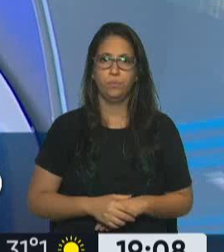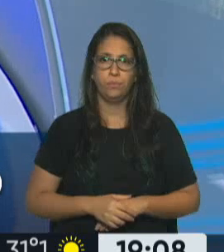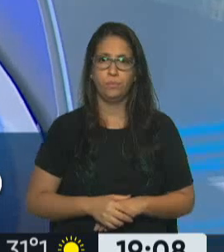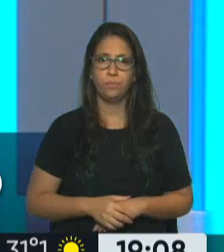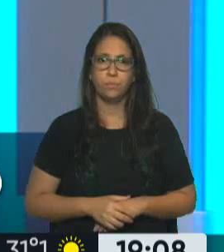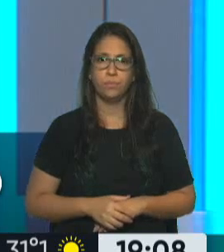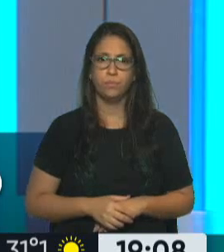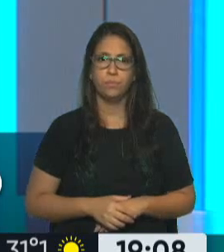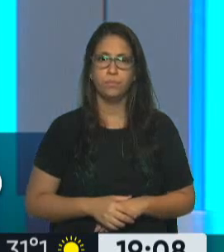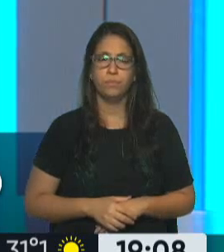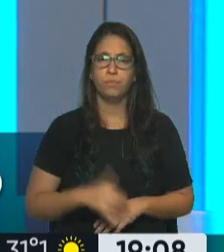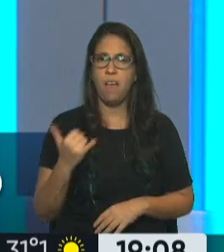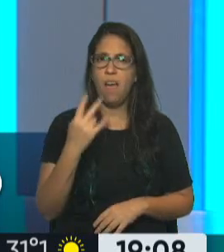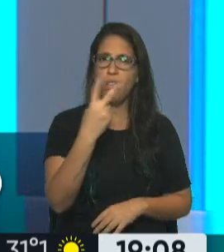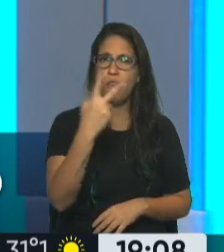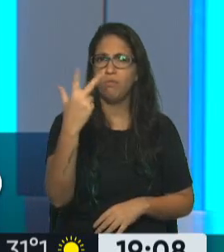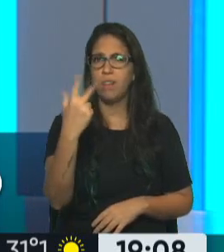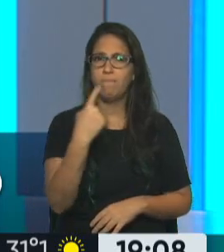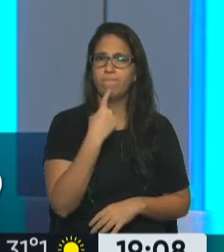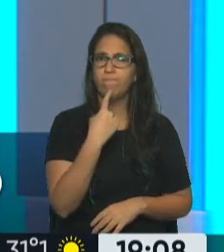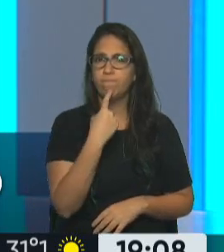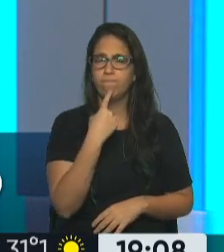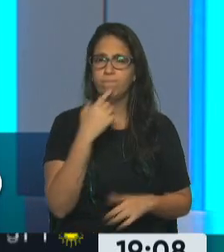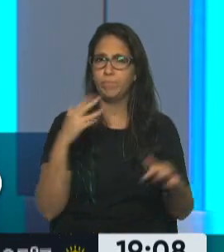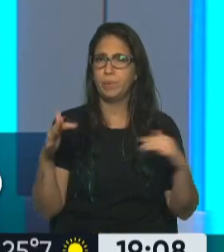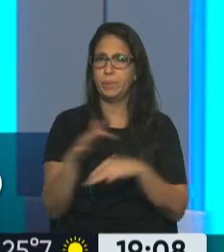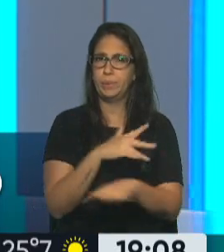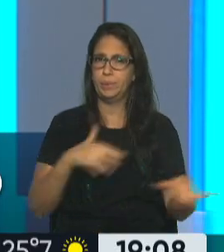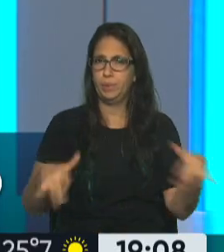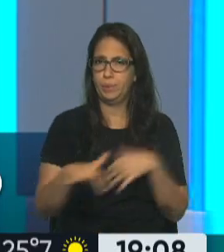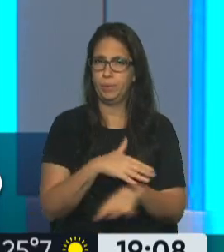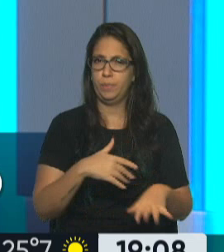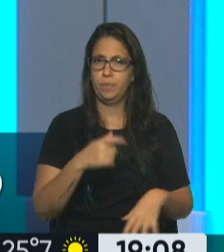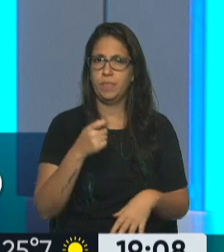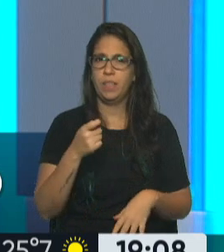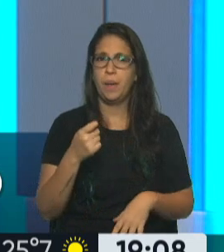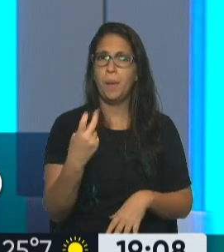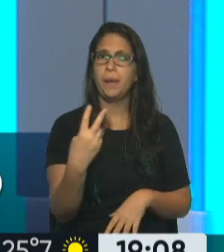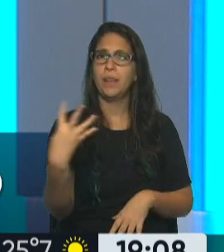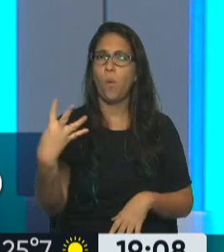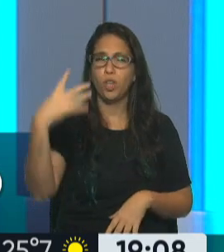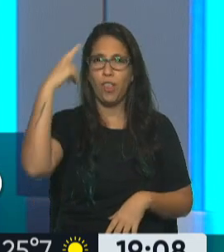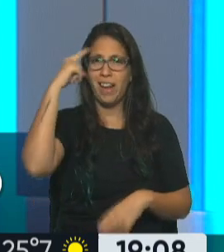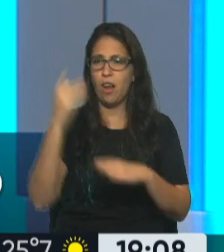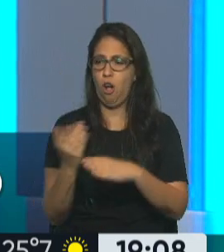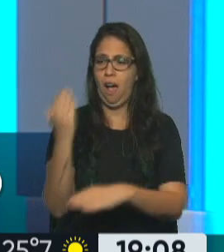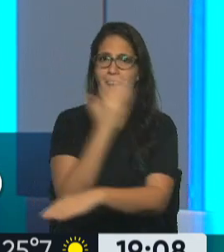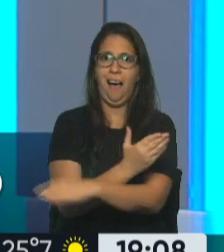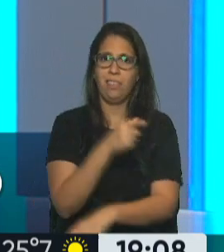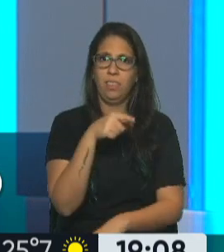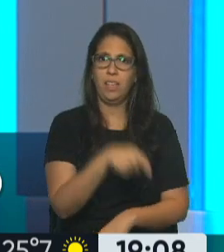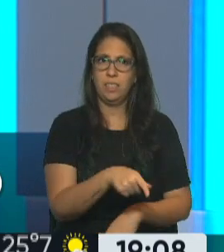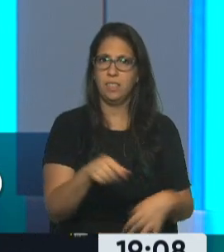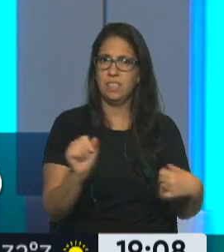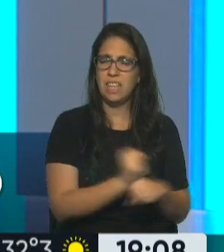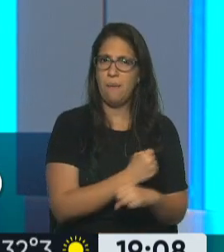hay dos o tres preguntas están todos dando vuelta si todo va a salir antes del 24 el 24 es el paro decretado